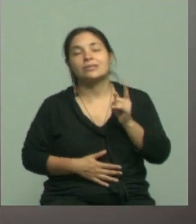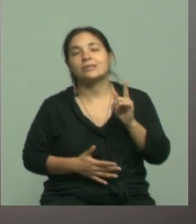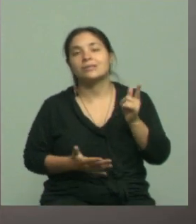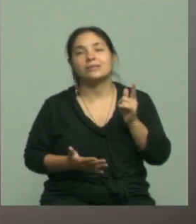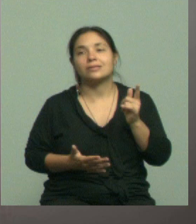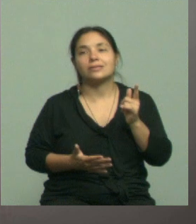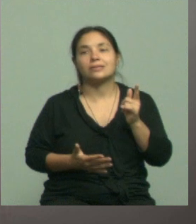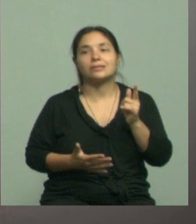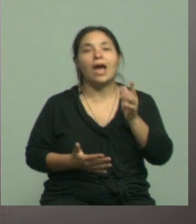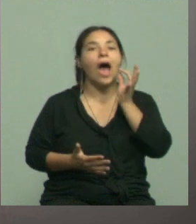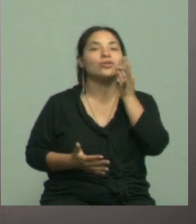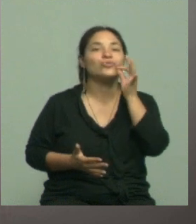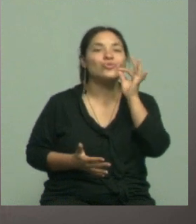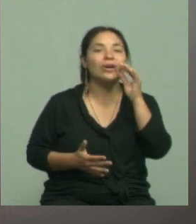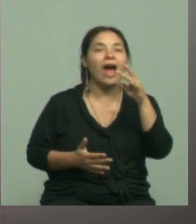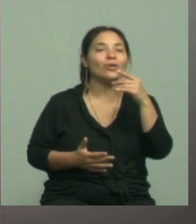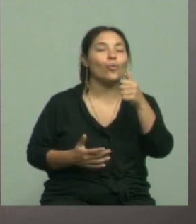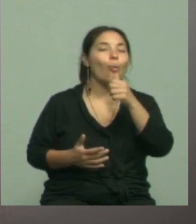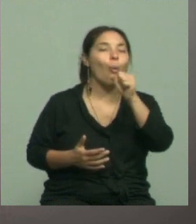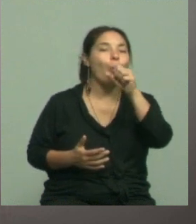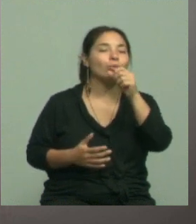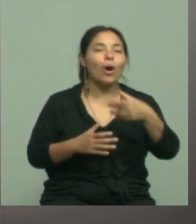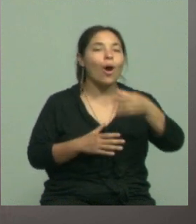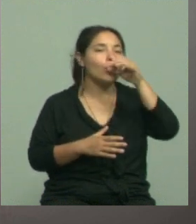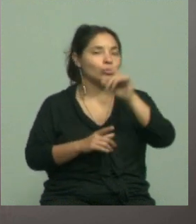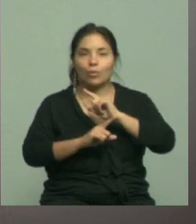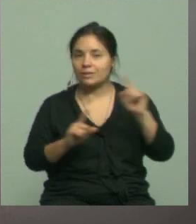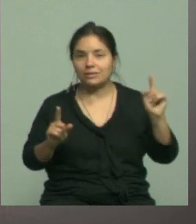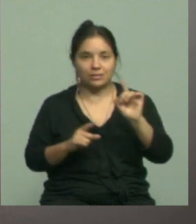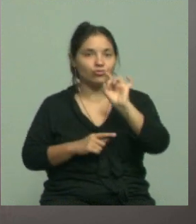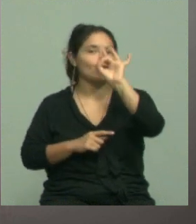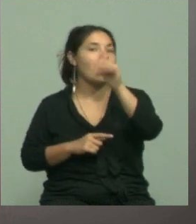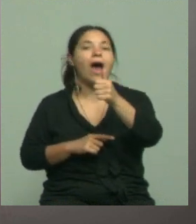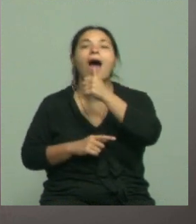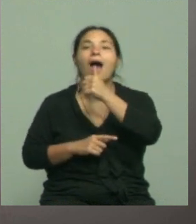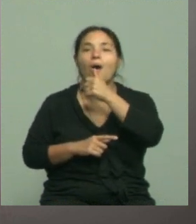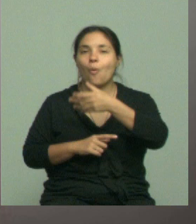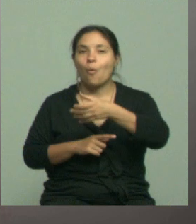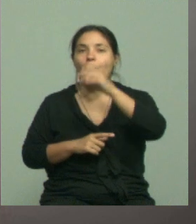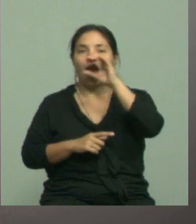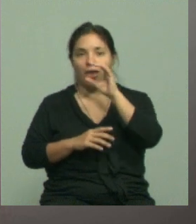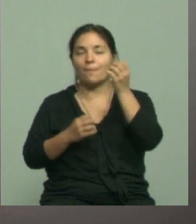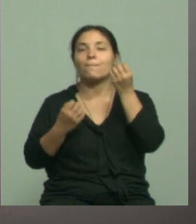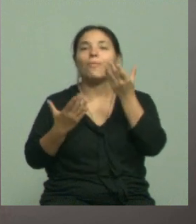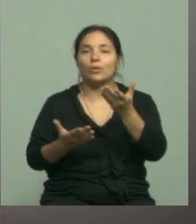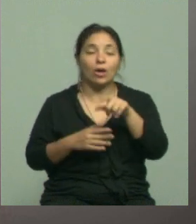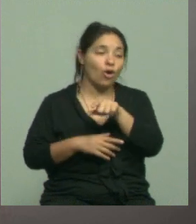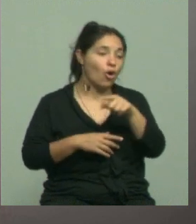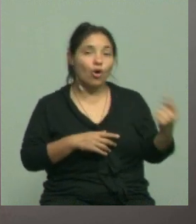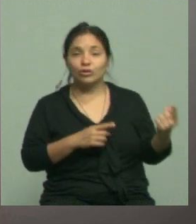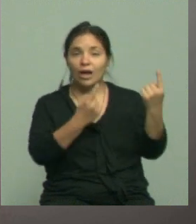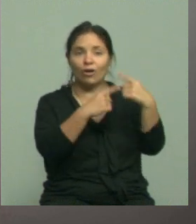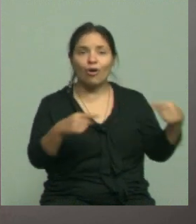son bebidas azucaradas. ¿Sí? Lo ideal es el agua. Sí. ¿Por qué? Porque todas las otras bebidas a